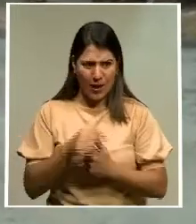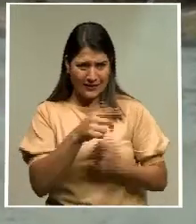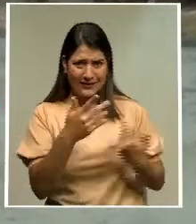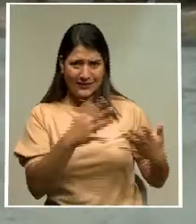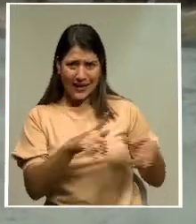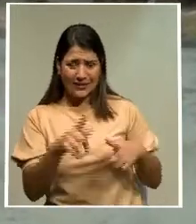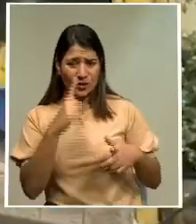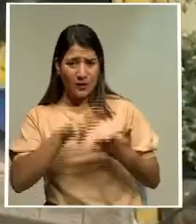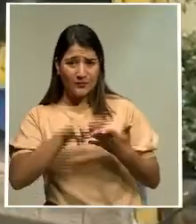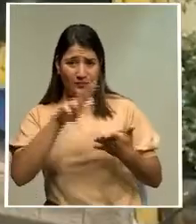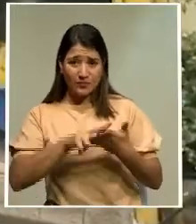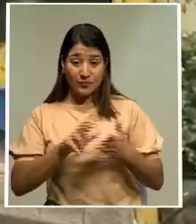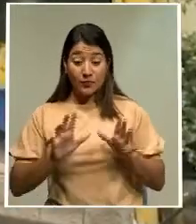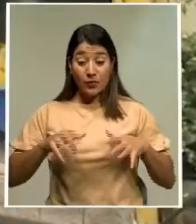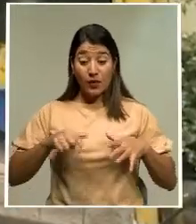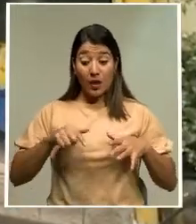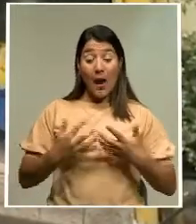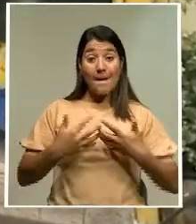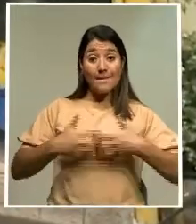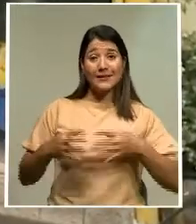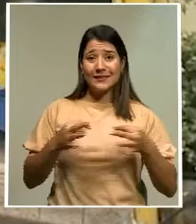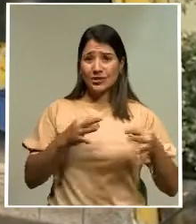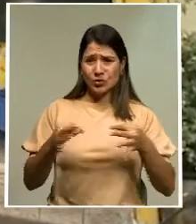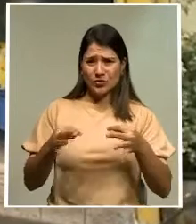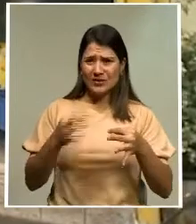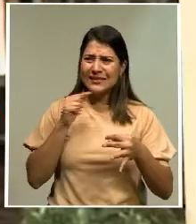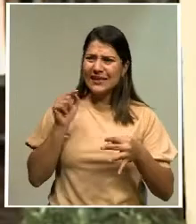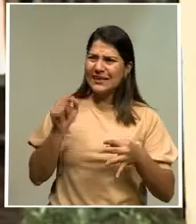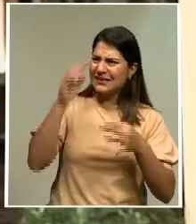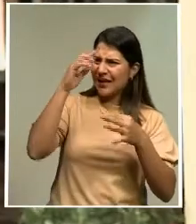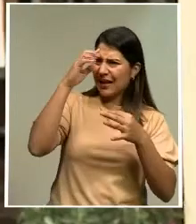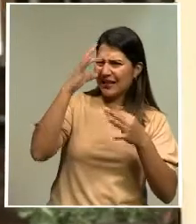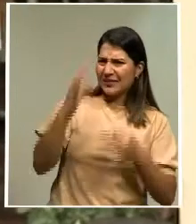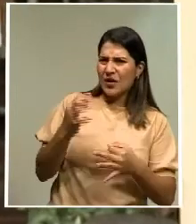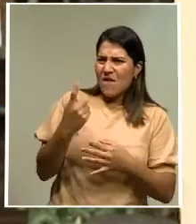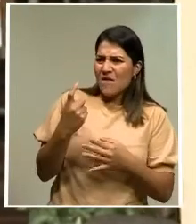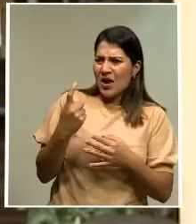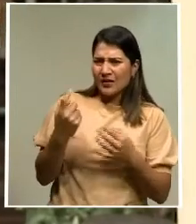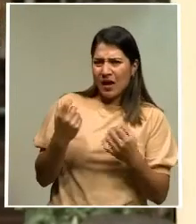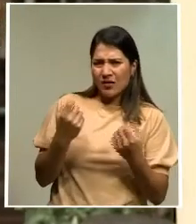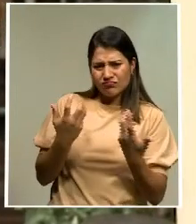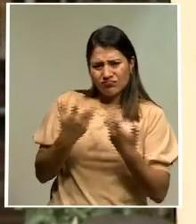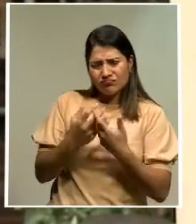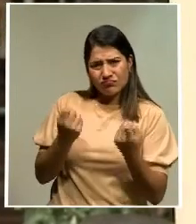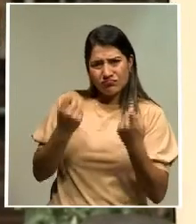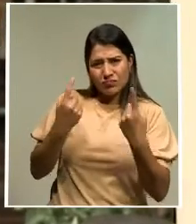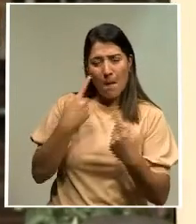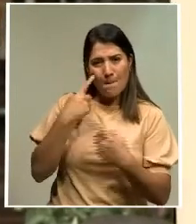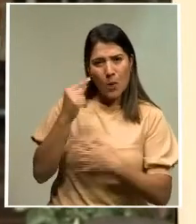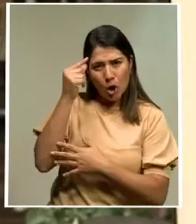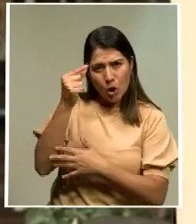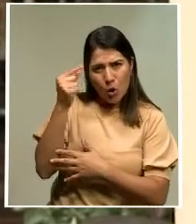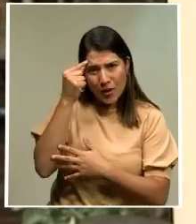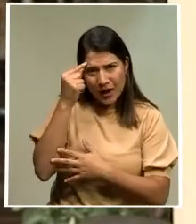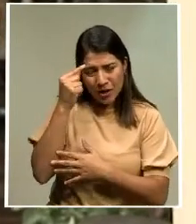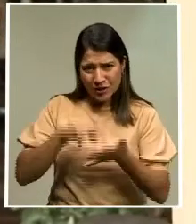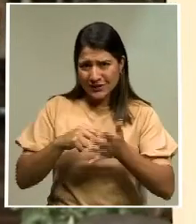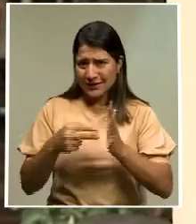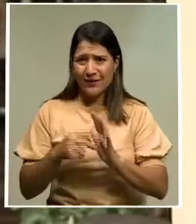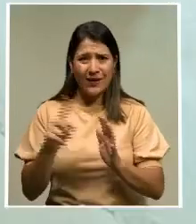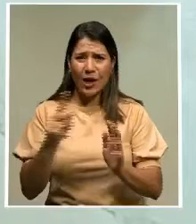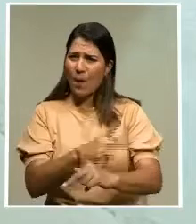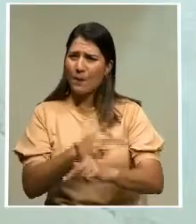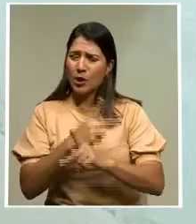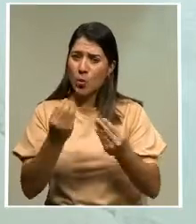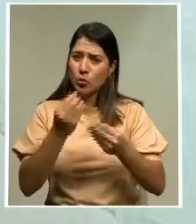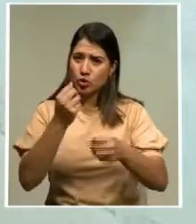Cámara Nacional de Turismo consideró esta acción como una falta de empatía del Poder Ejecutivo, dejando desprotegidos a miles de empleados de dicho